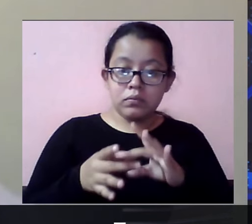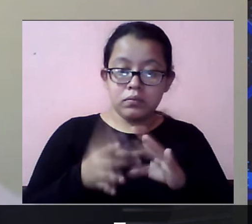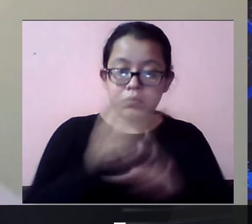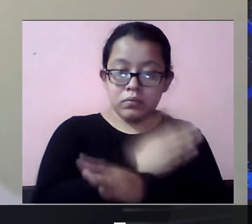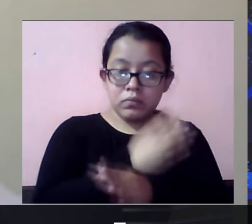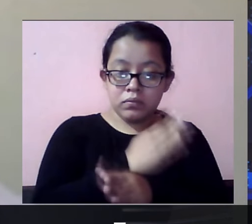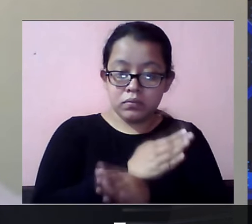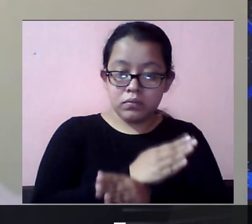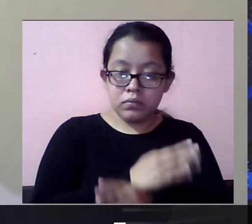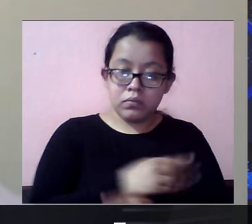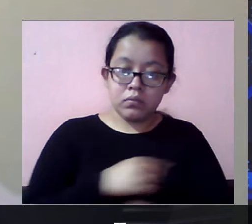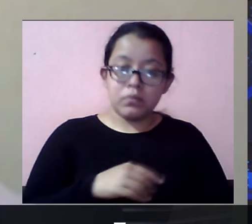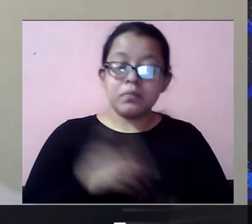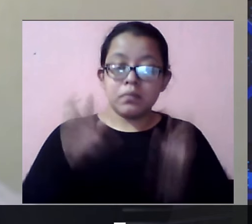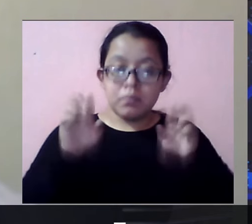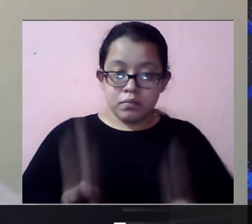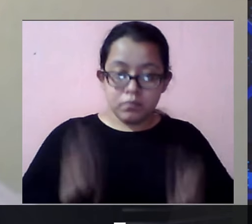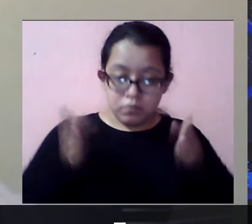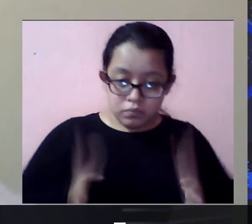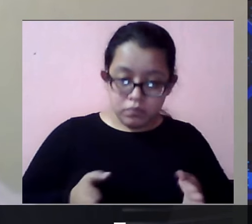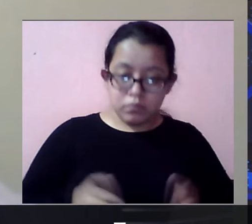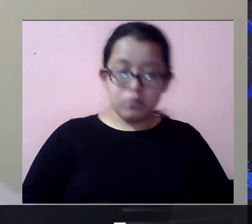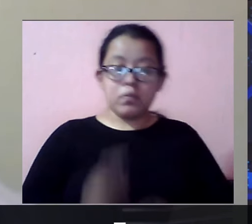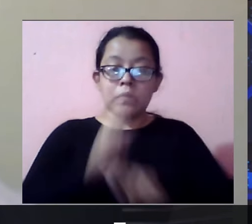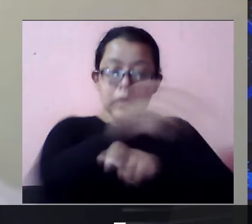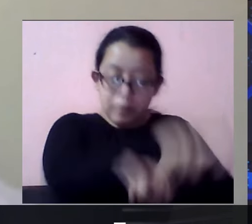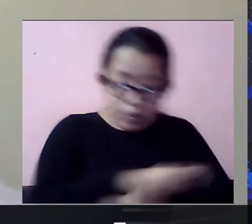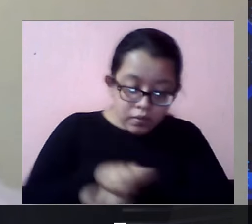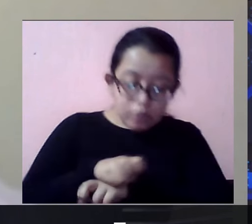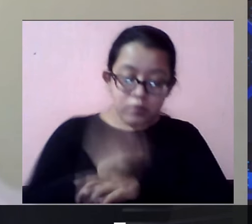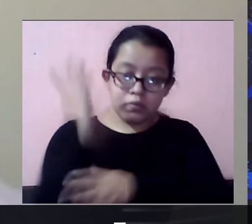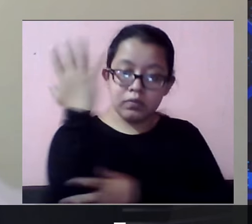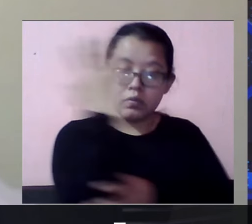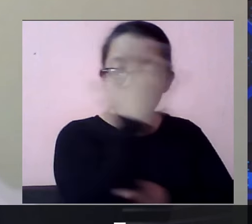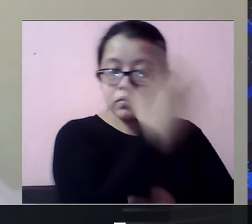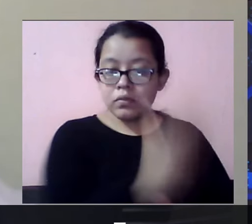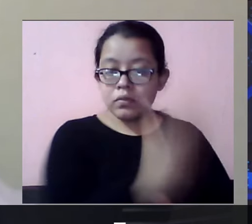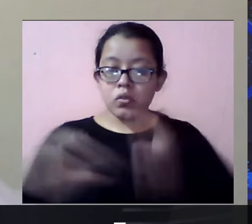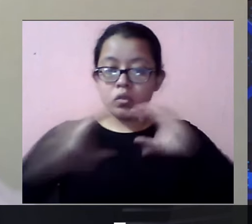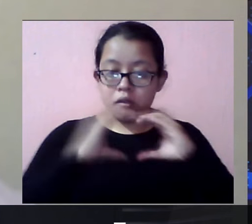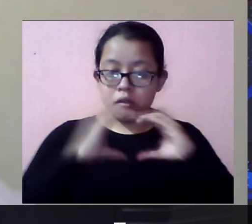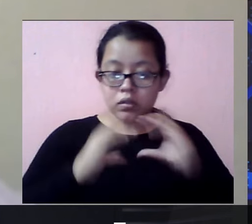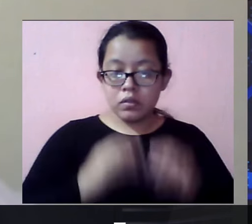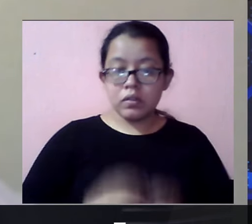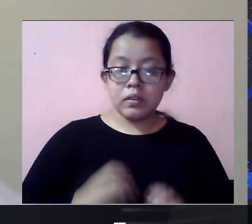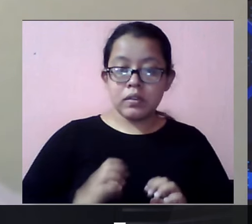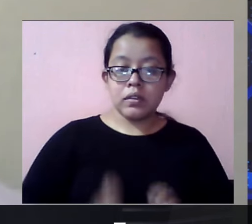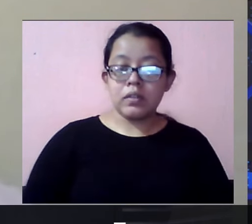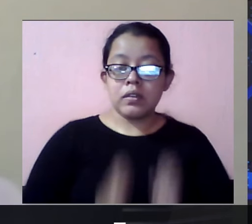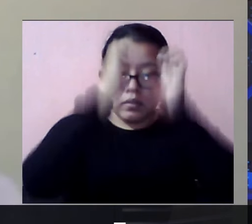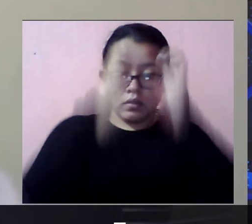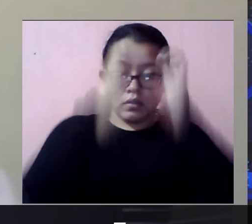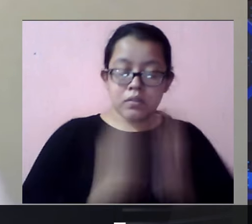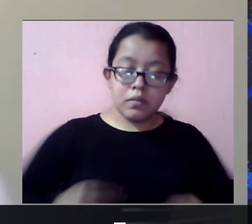naturales, agricultura, comunicaciones, infraestructura y vivienda, economía, cultura, recreación y deporte.